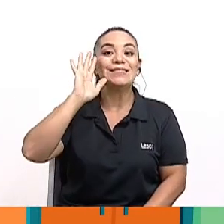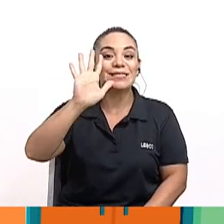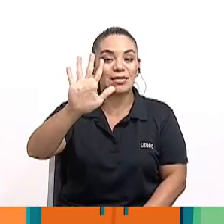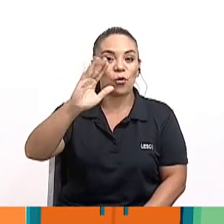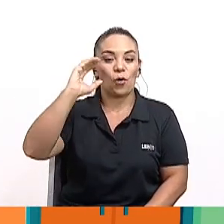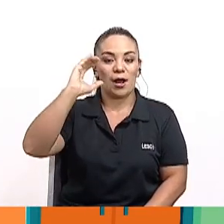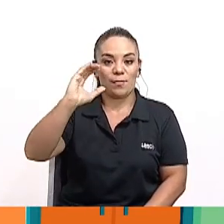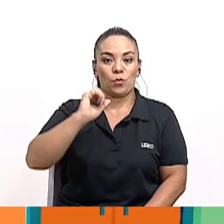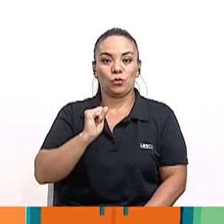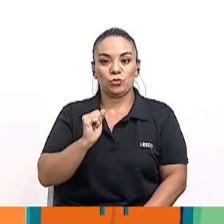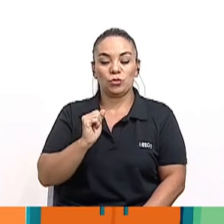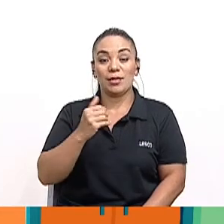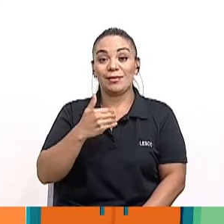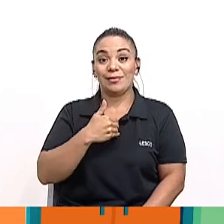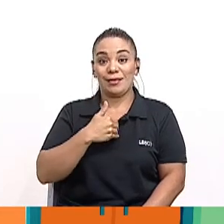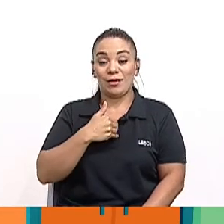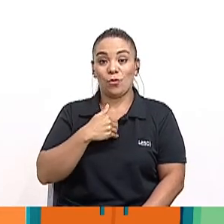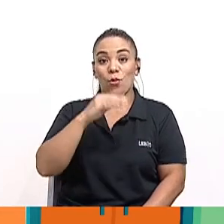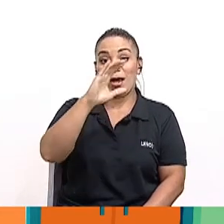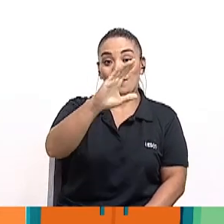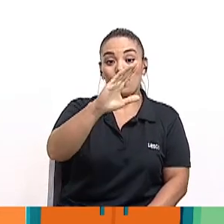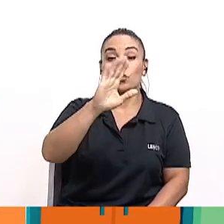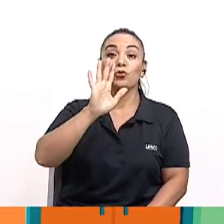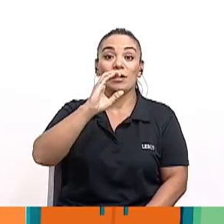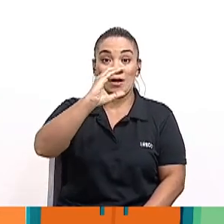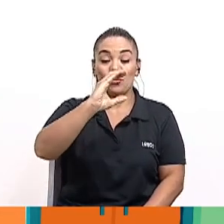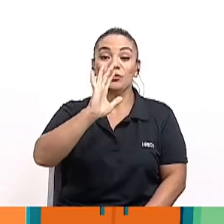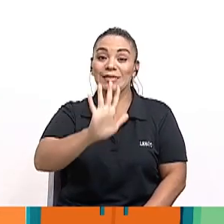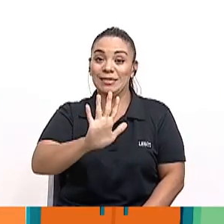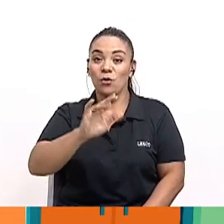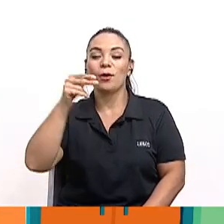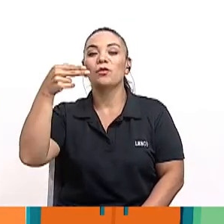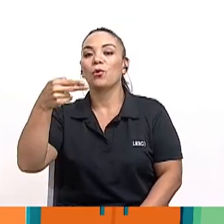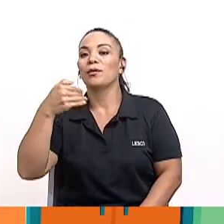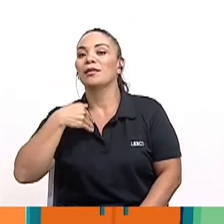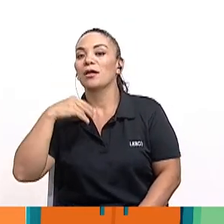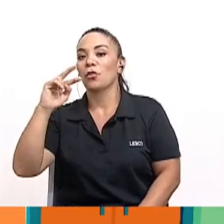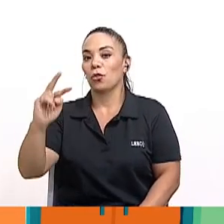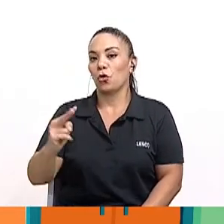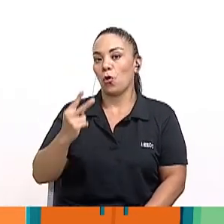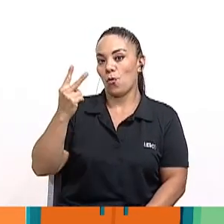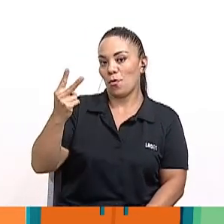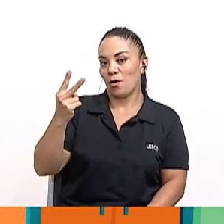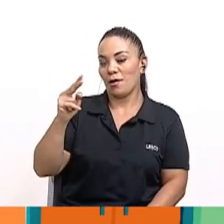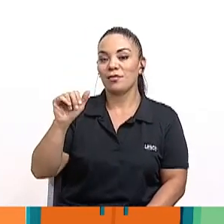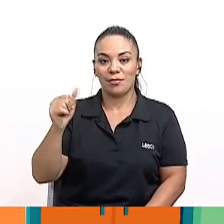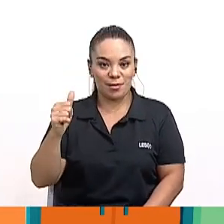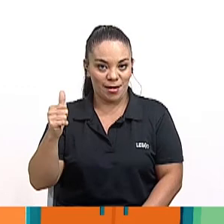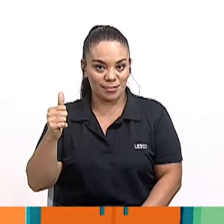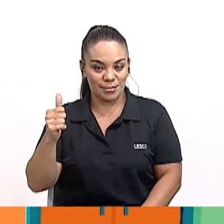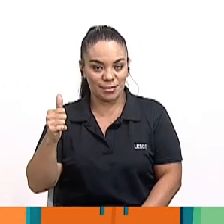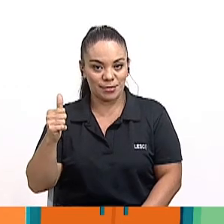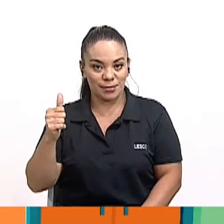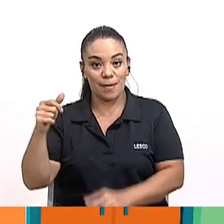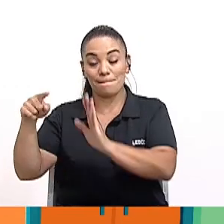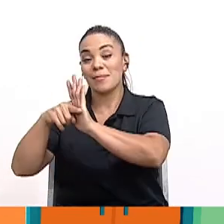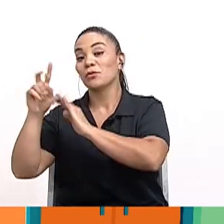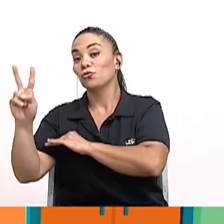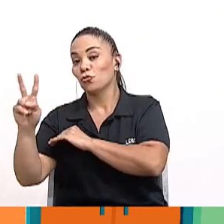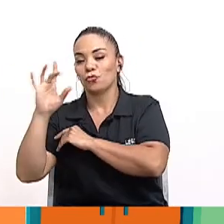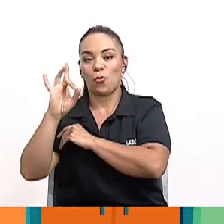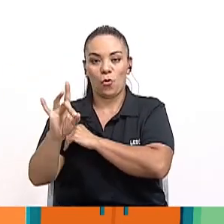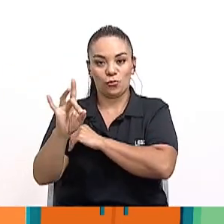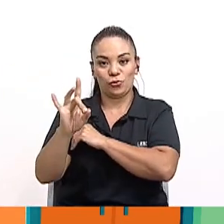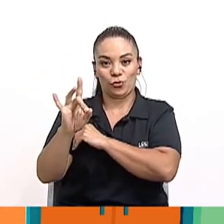Entonces, si tengo de carbono 5, en hidrógeno voy a tener el doble, 5 por 2, 10, menos 2,